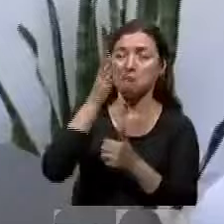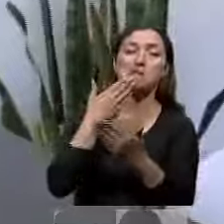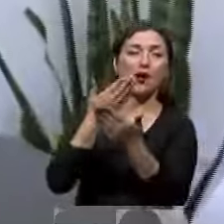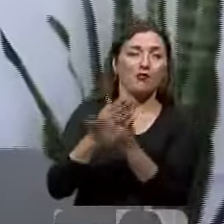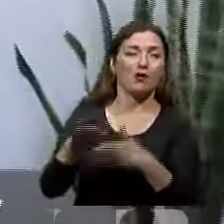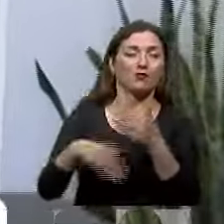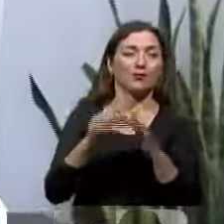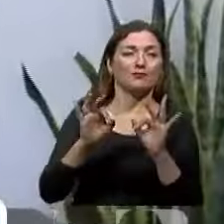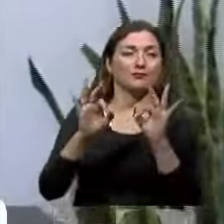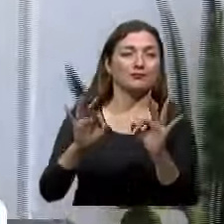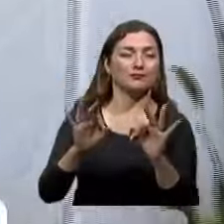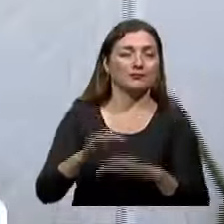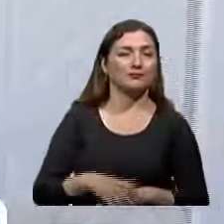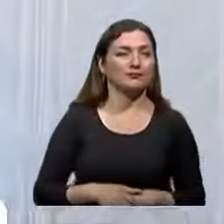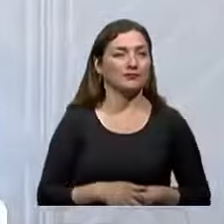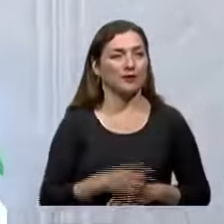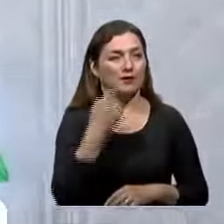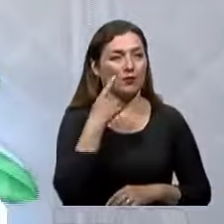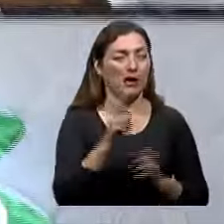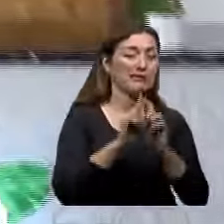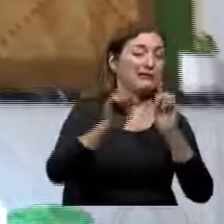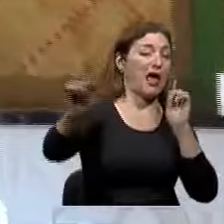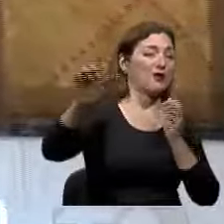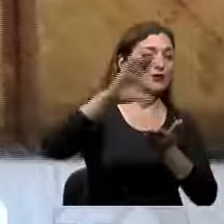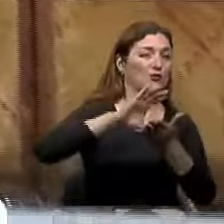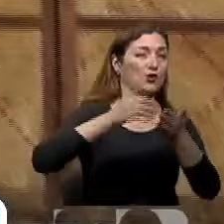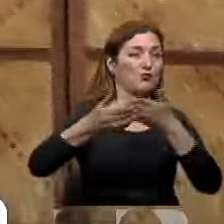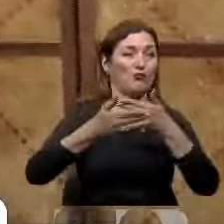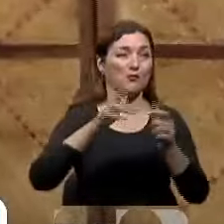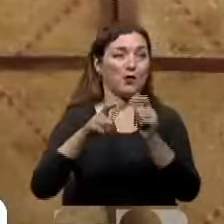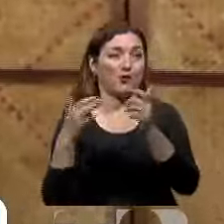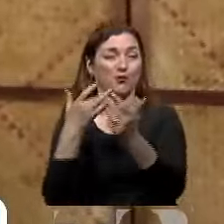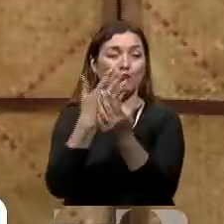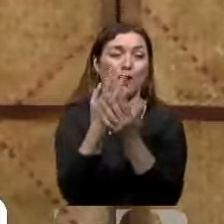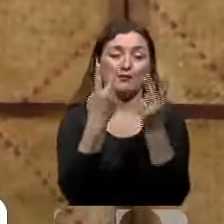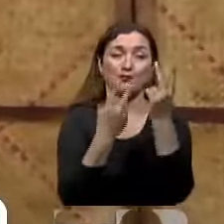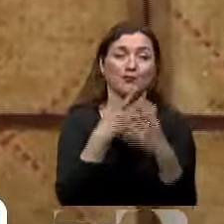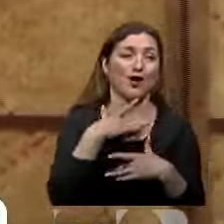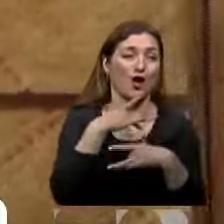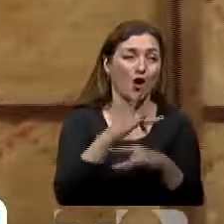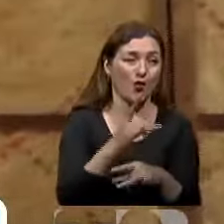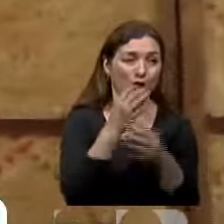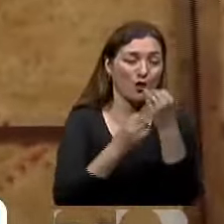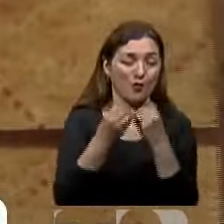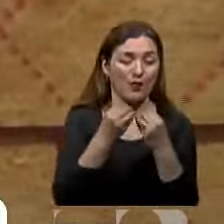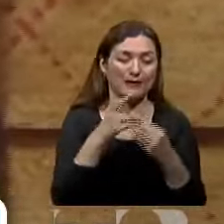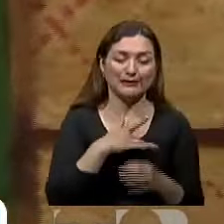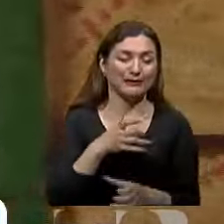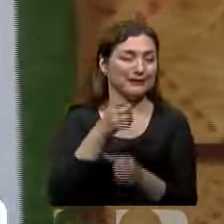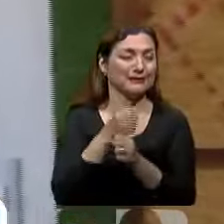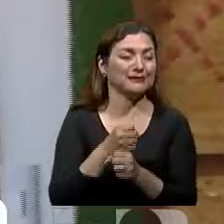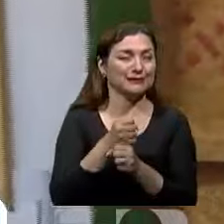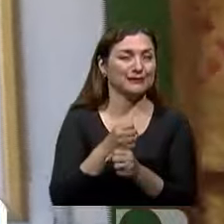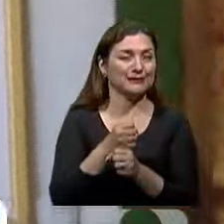bien, aunque usted se da cuenta que estamos un poquito retirada del centro. Sin embargo, la gente pues le gusta mucho que está muy segura,